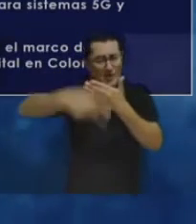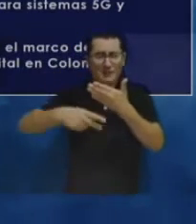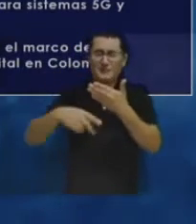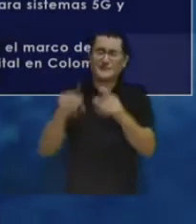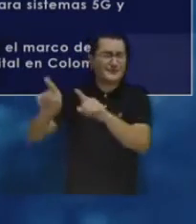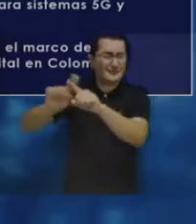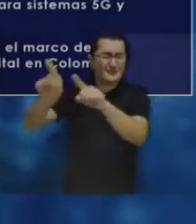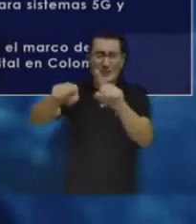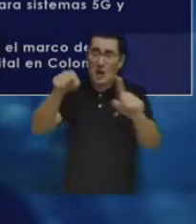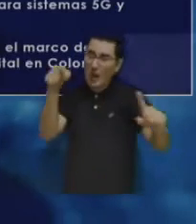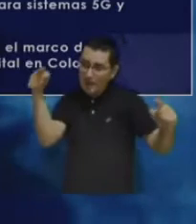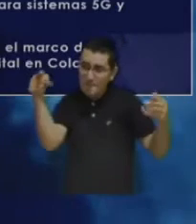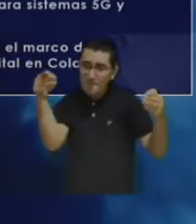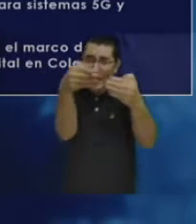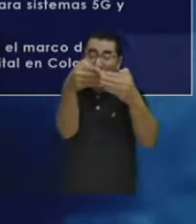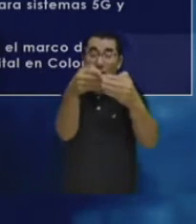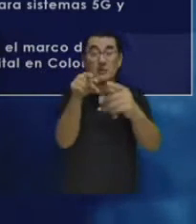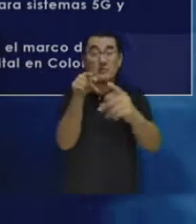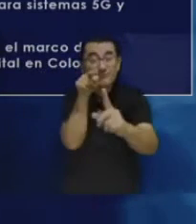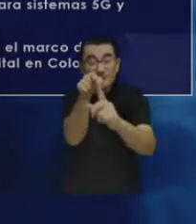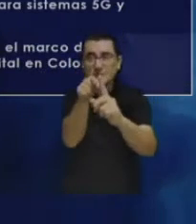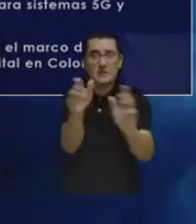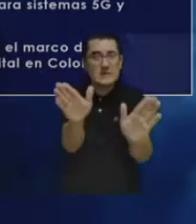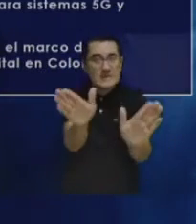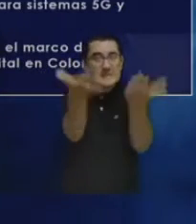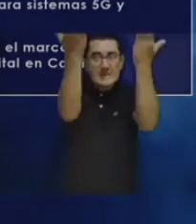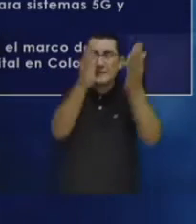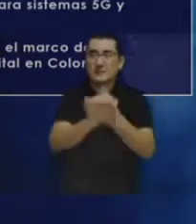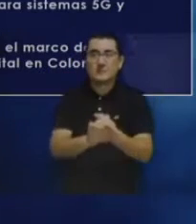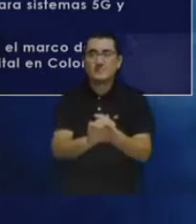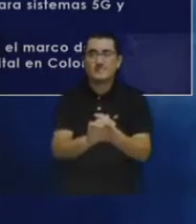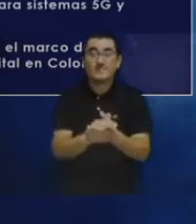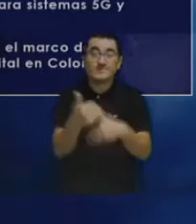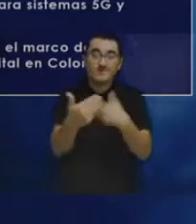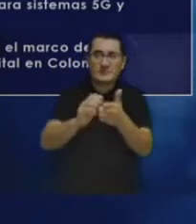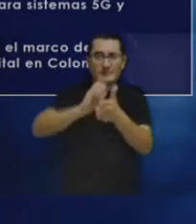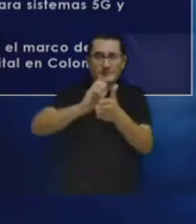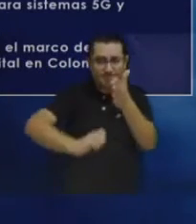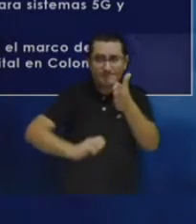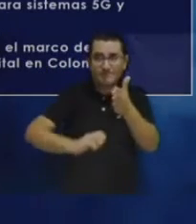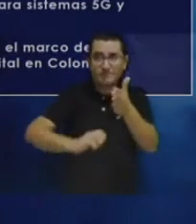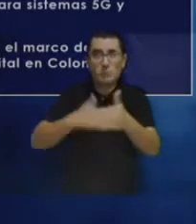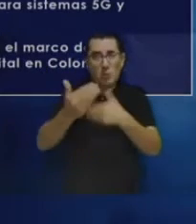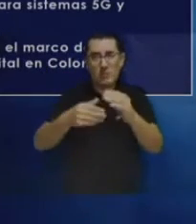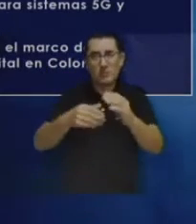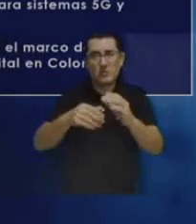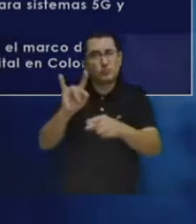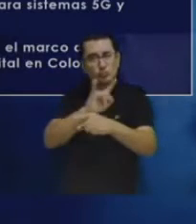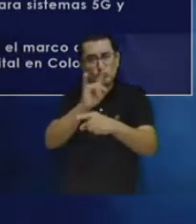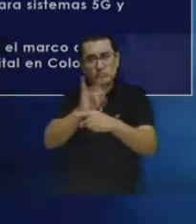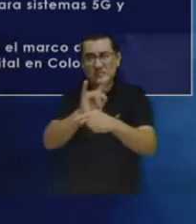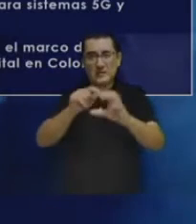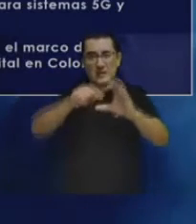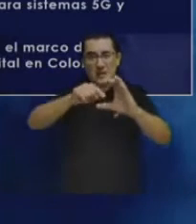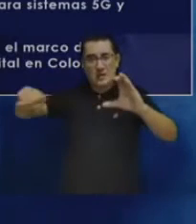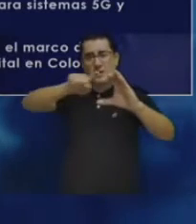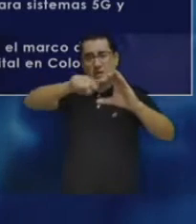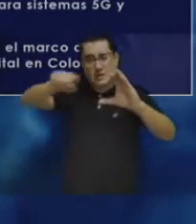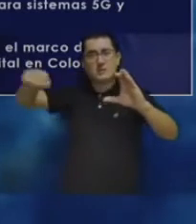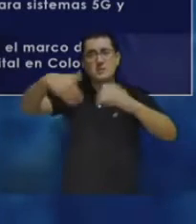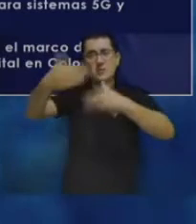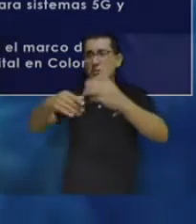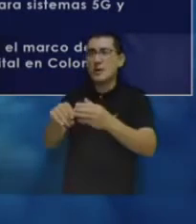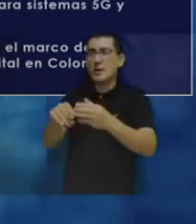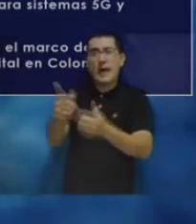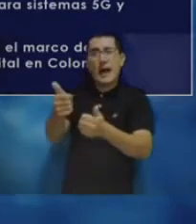espectro, a disminuir las contraprestaciones y a definir bandas de uso para nuevos actores en el mercado. Estas iniciativas se han trabajado en al